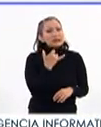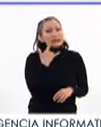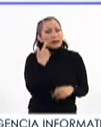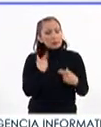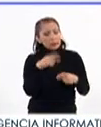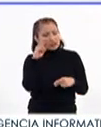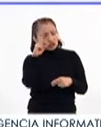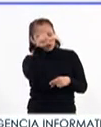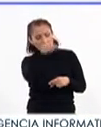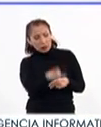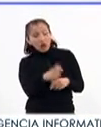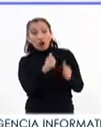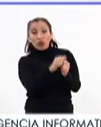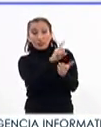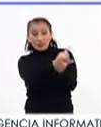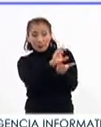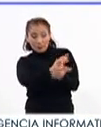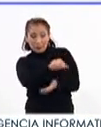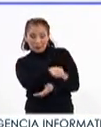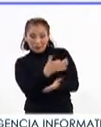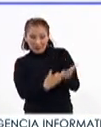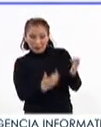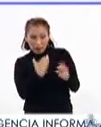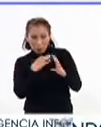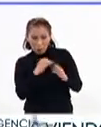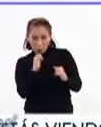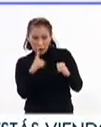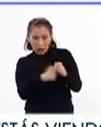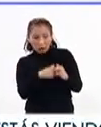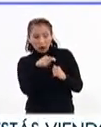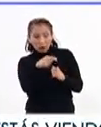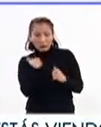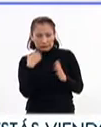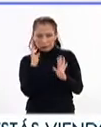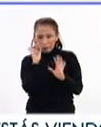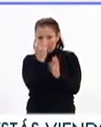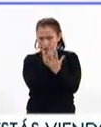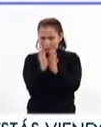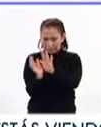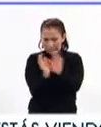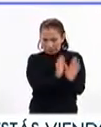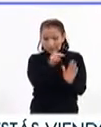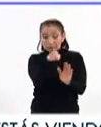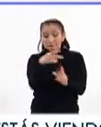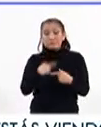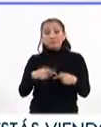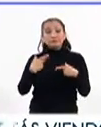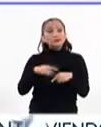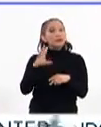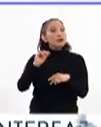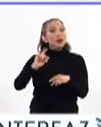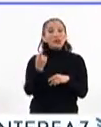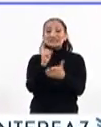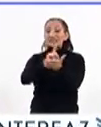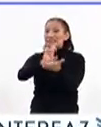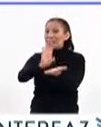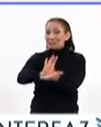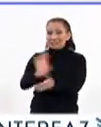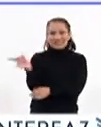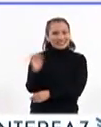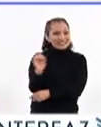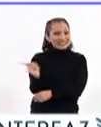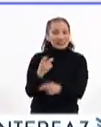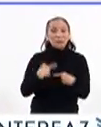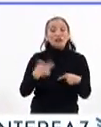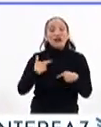las personas con discapacidad, y ahí vale la pena detenerme un poquito. Las personas no son discapacitadas,